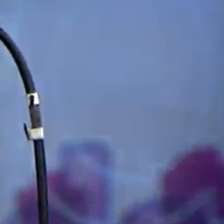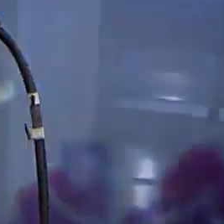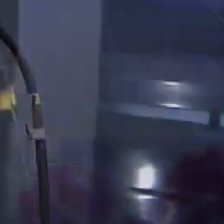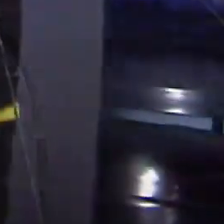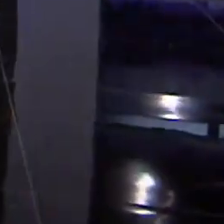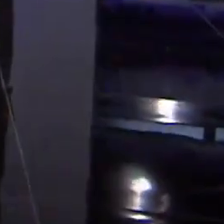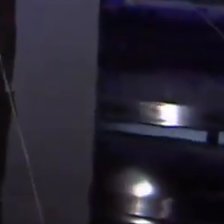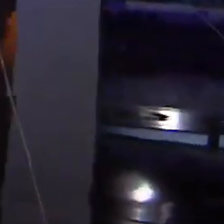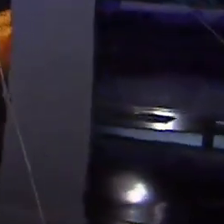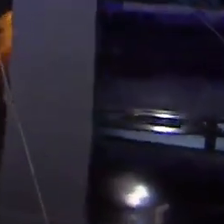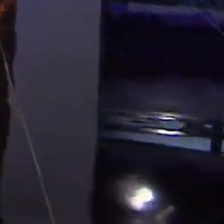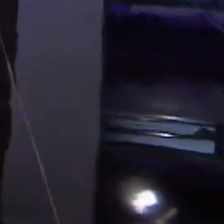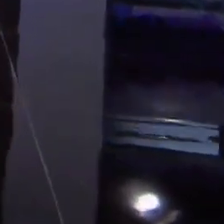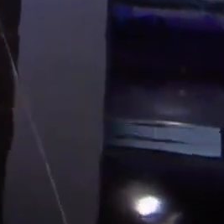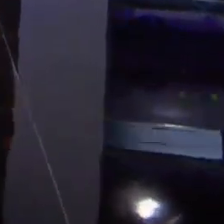vestido.